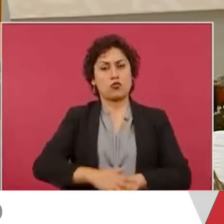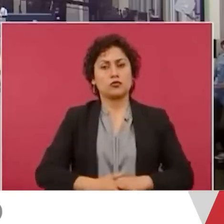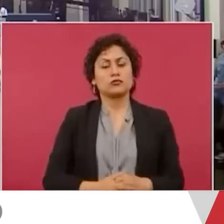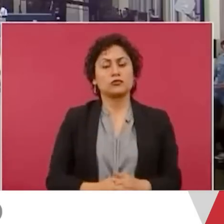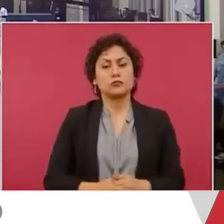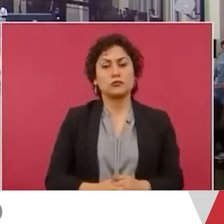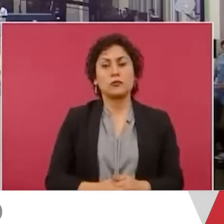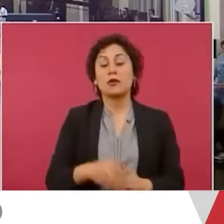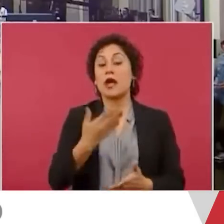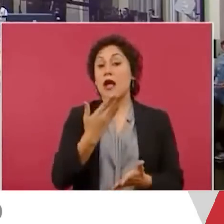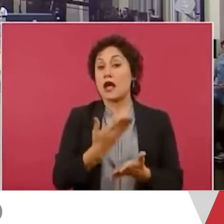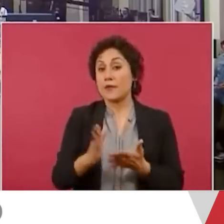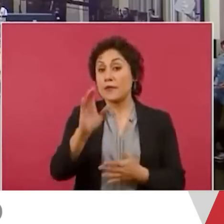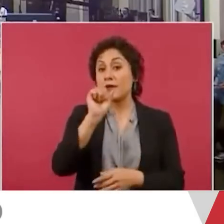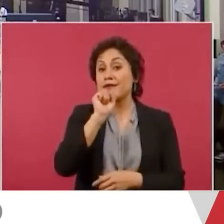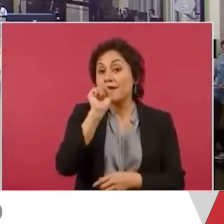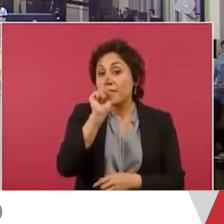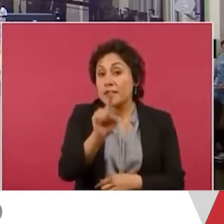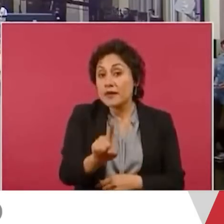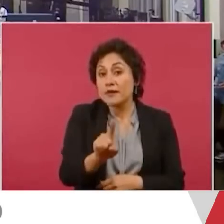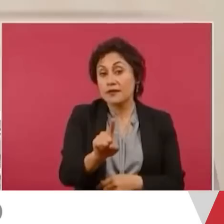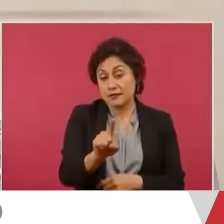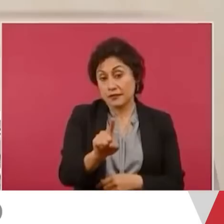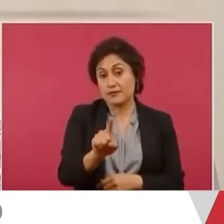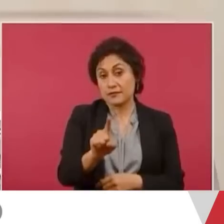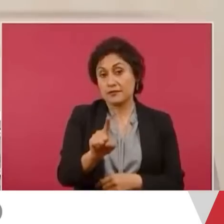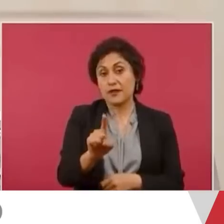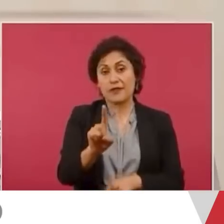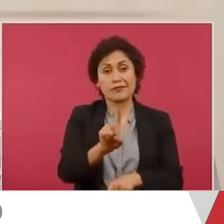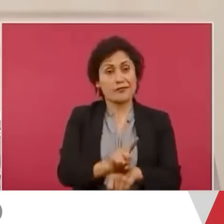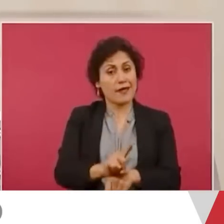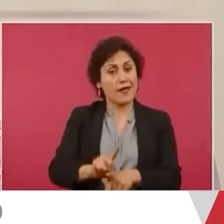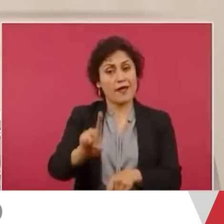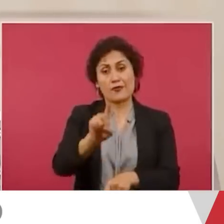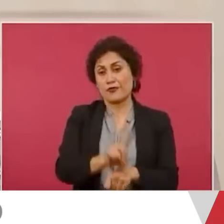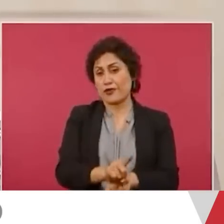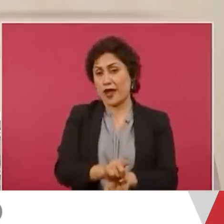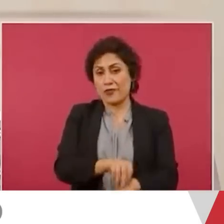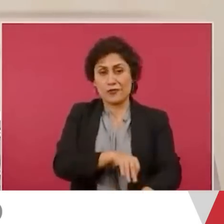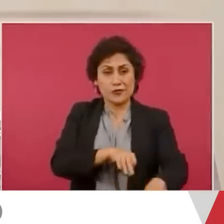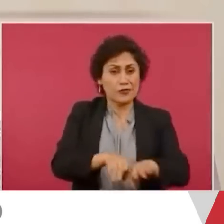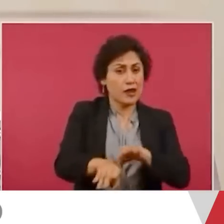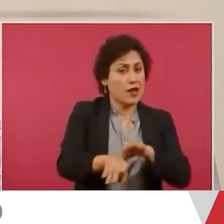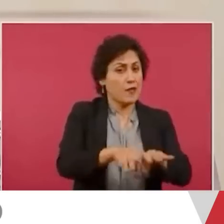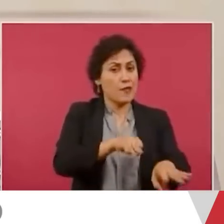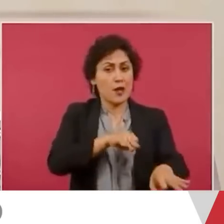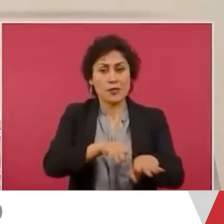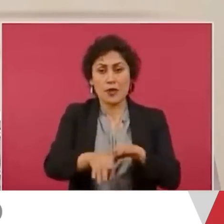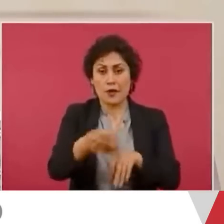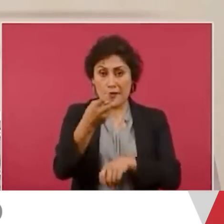Y que además lo hacemos todos los días, como